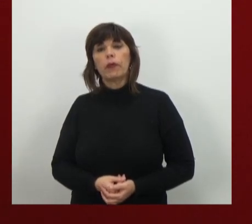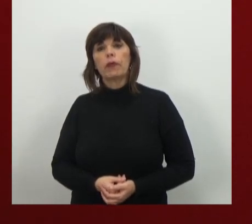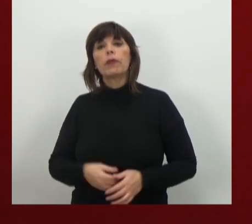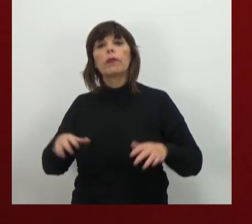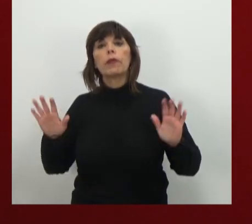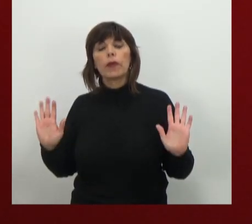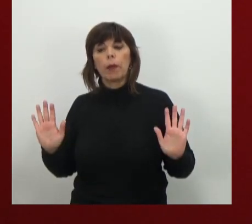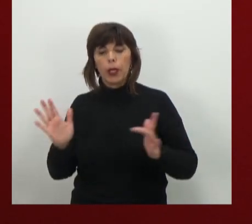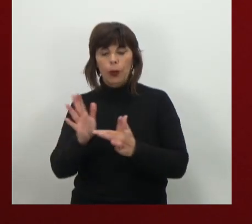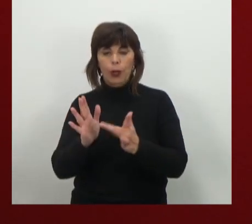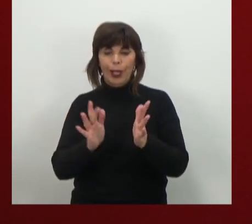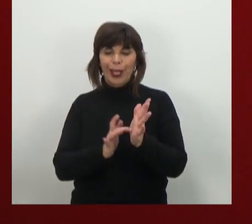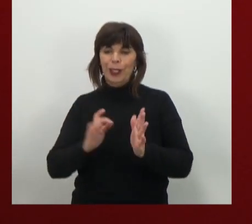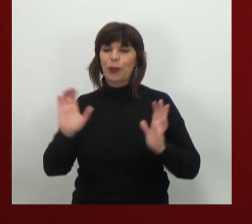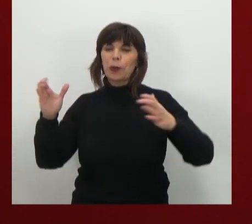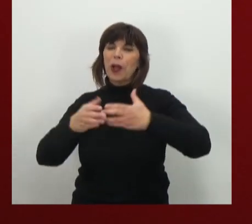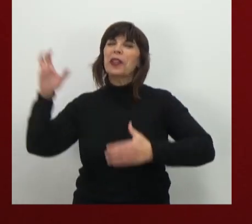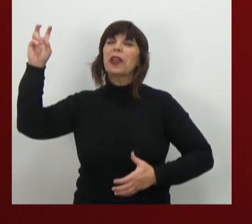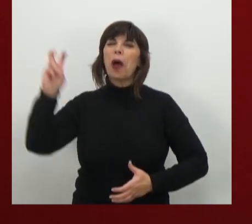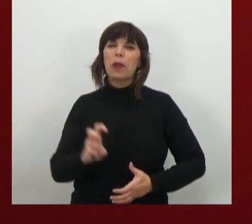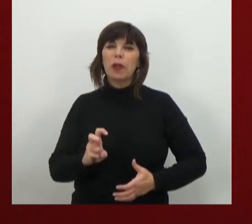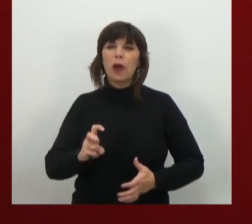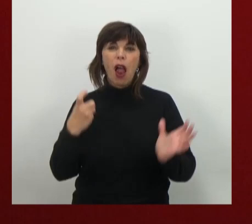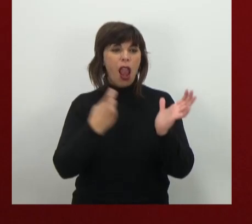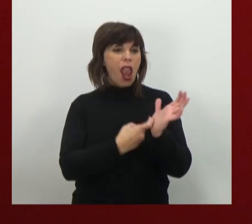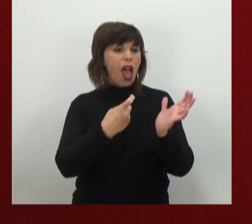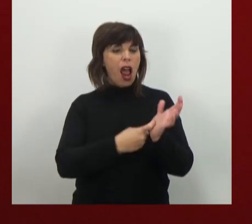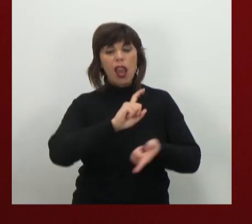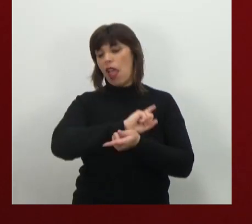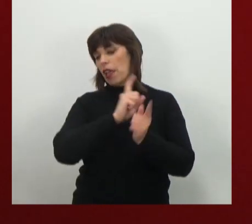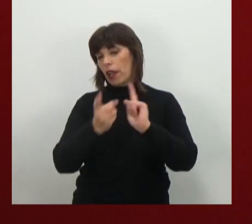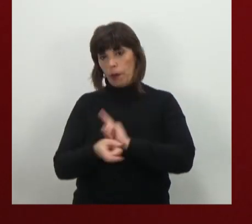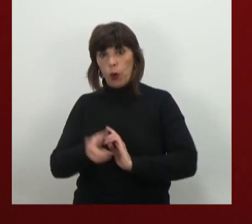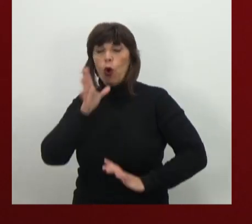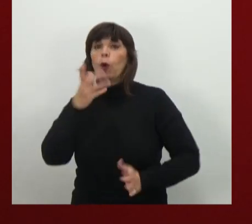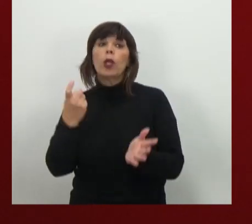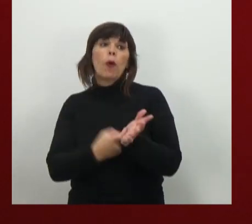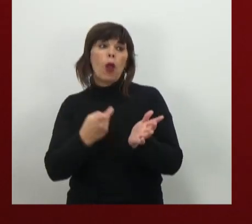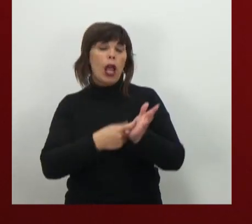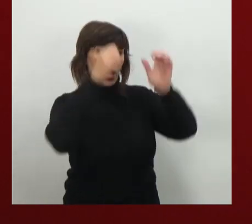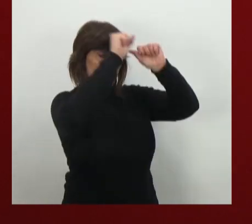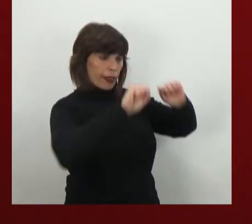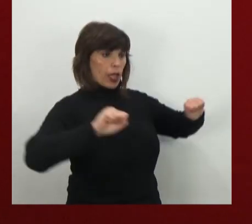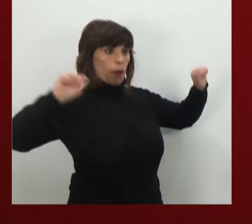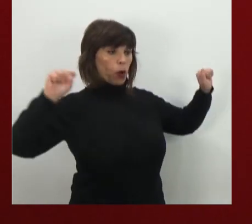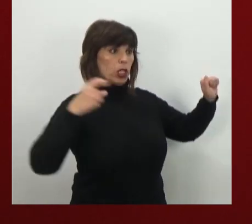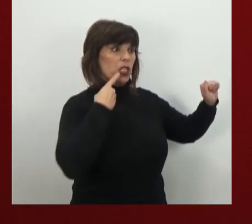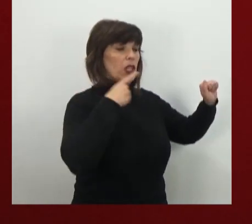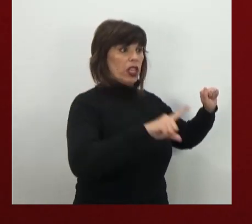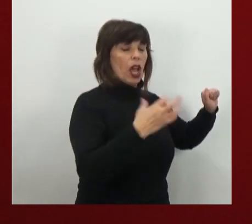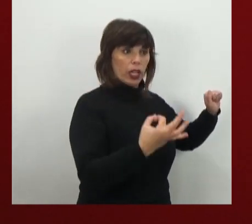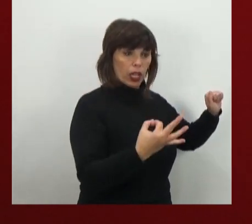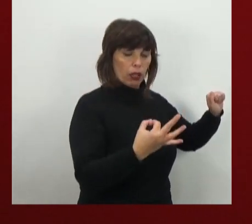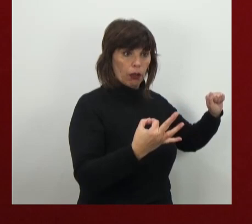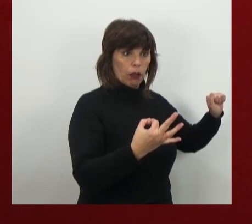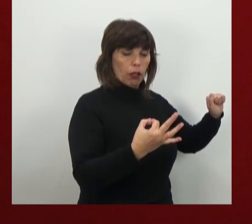Pero con la venida de Jesucristo todo cambió. Bajo la ley de Moisés, el leproso